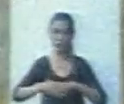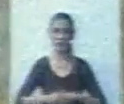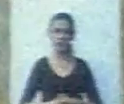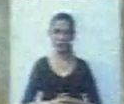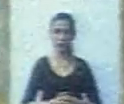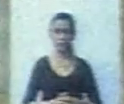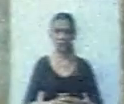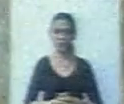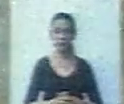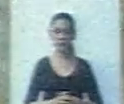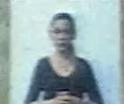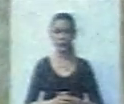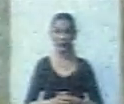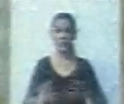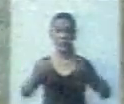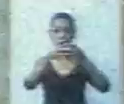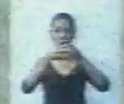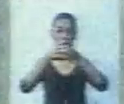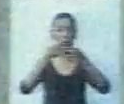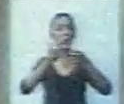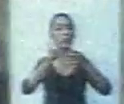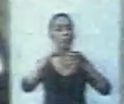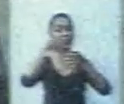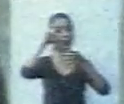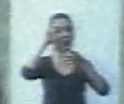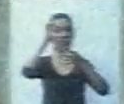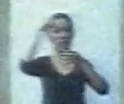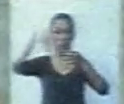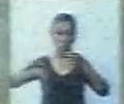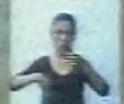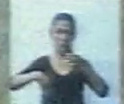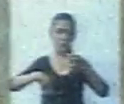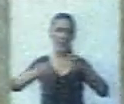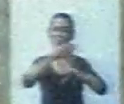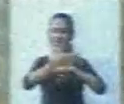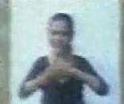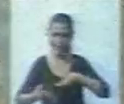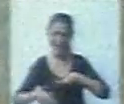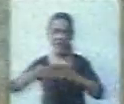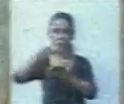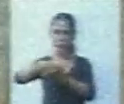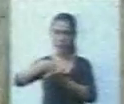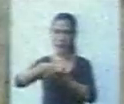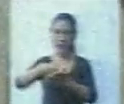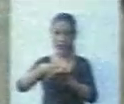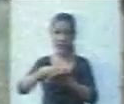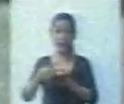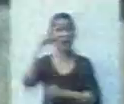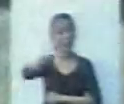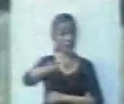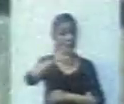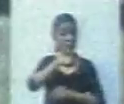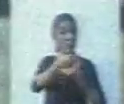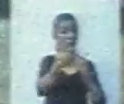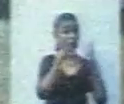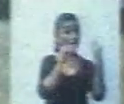con el caso del SIOM, con su secretario Justino Burgo, con el cual permanentemente estoy conversando a efecto de